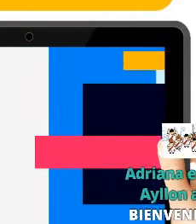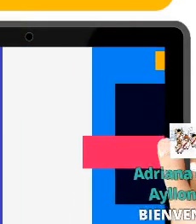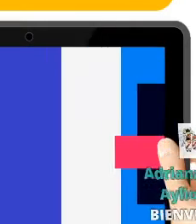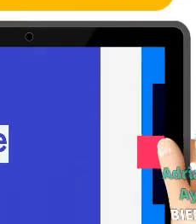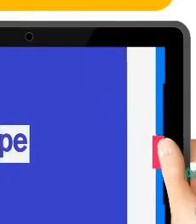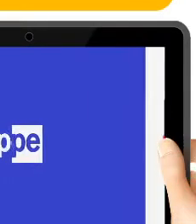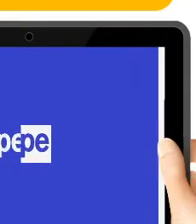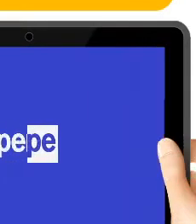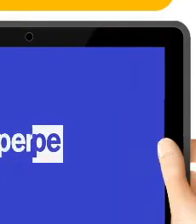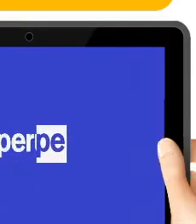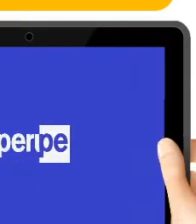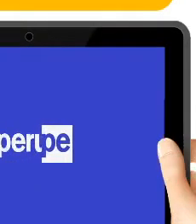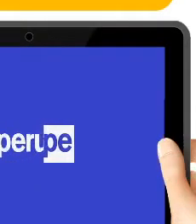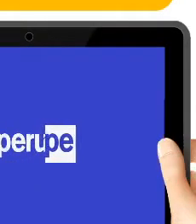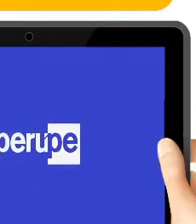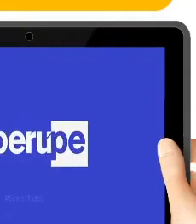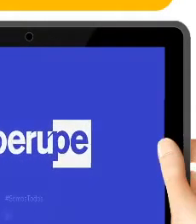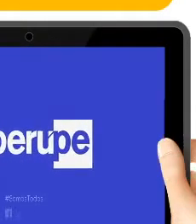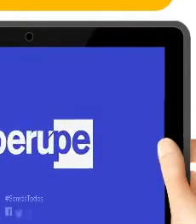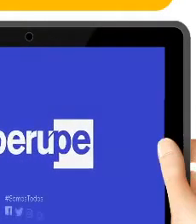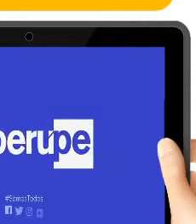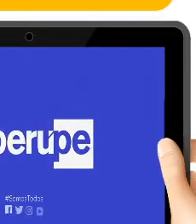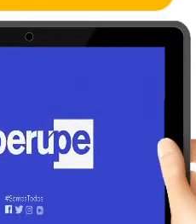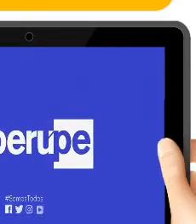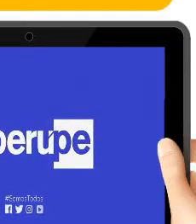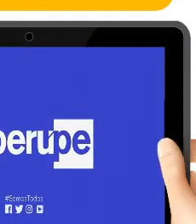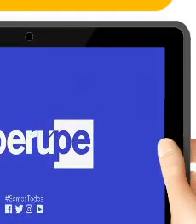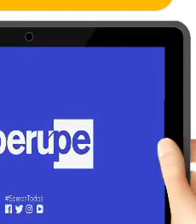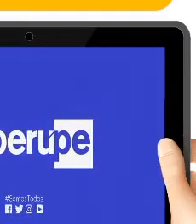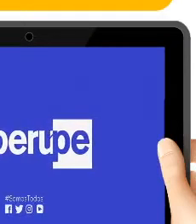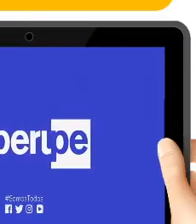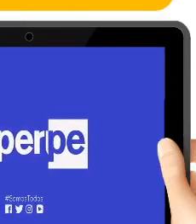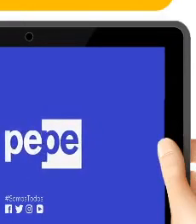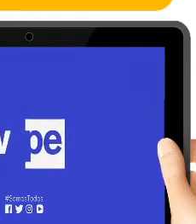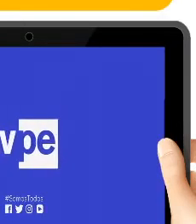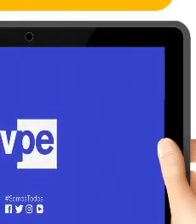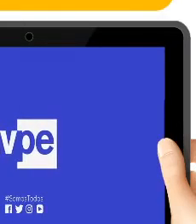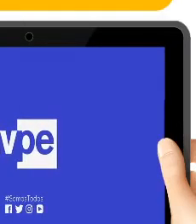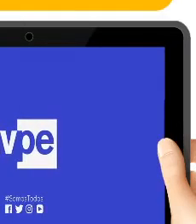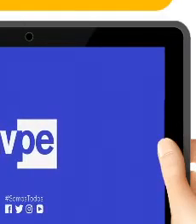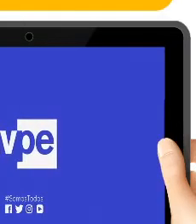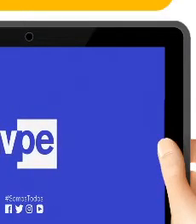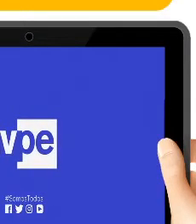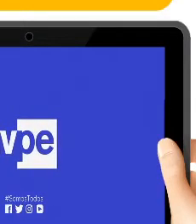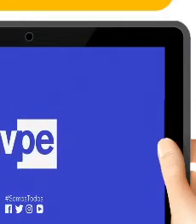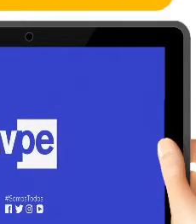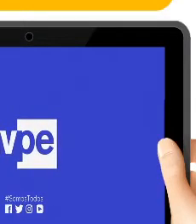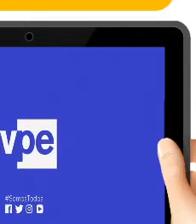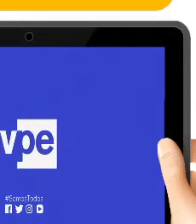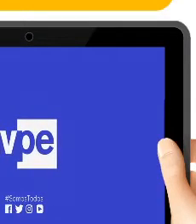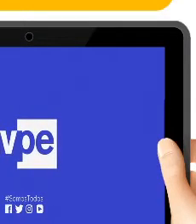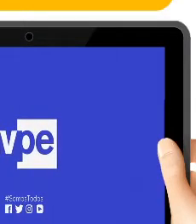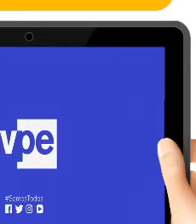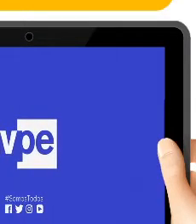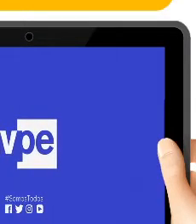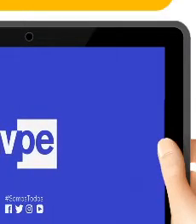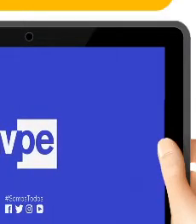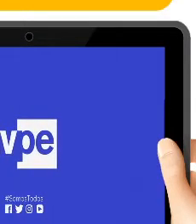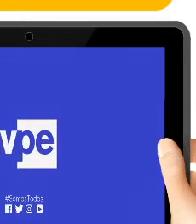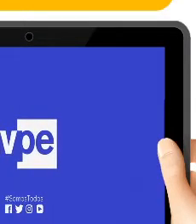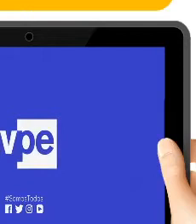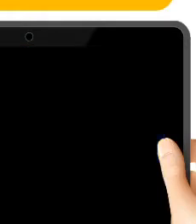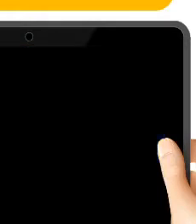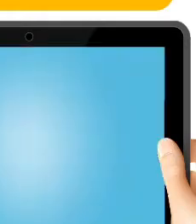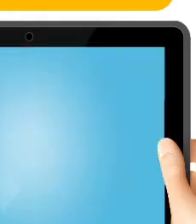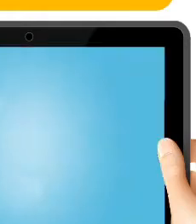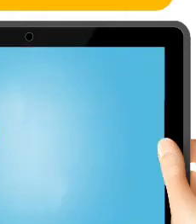país. Soy peruano, soy feliz, es mi tierra aquí nací. Hoy quiero cantarle con orgullo a